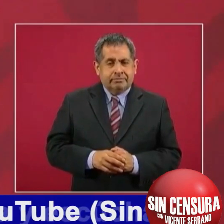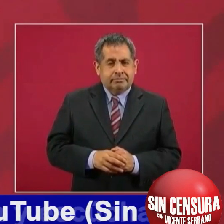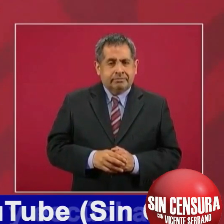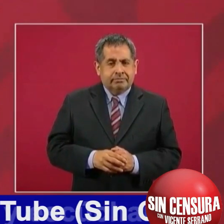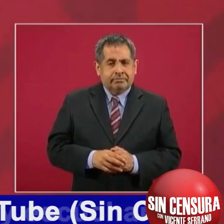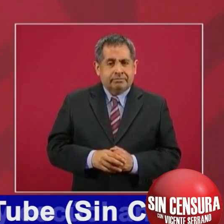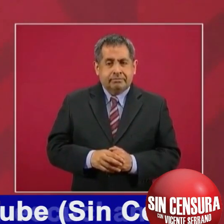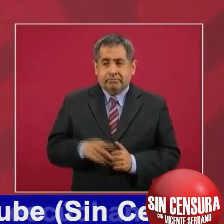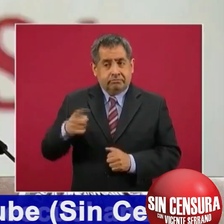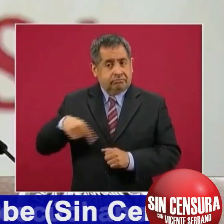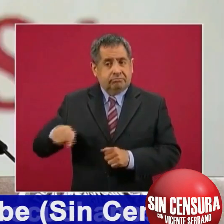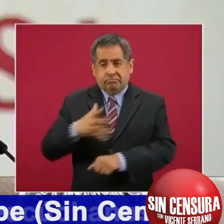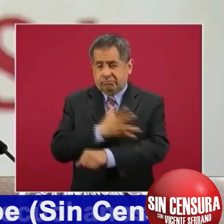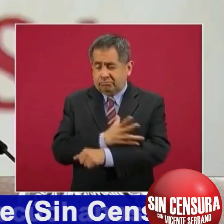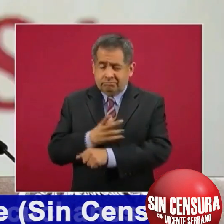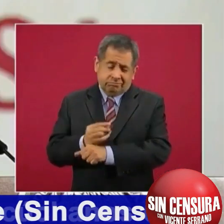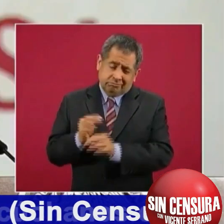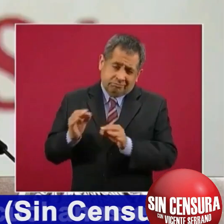más honestidad.